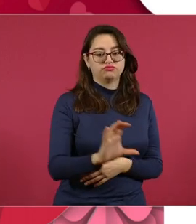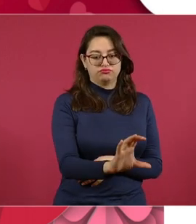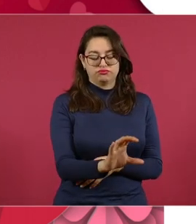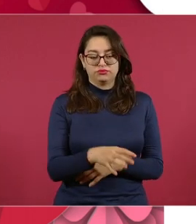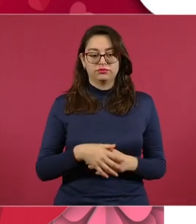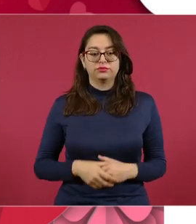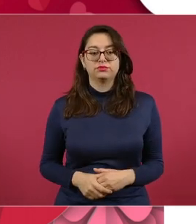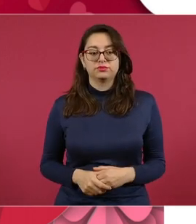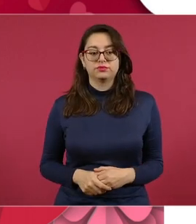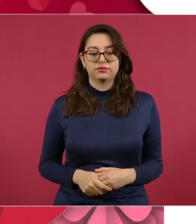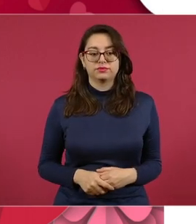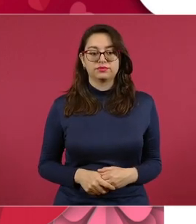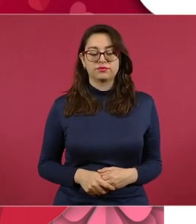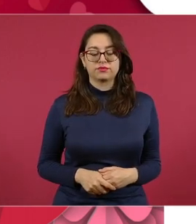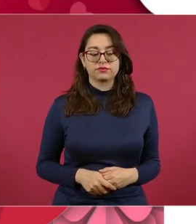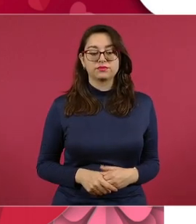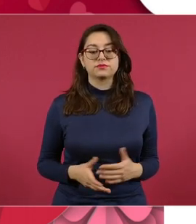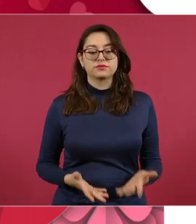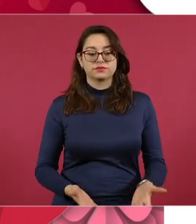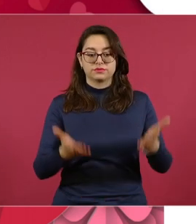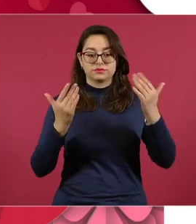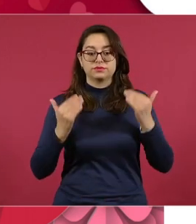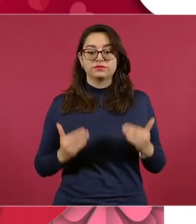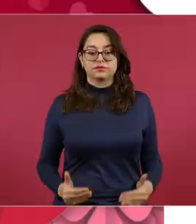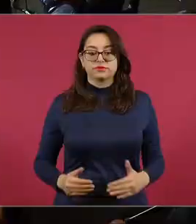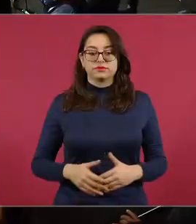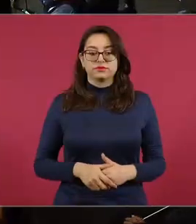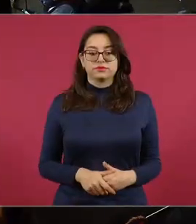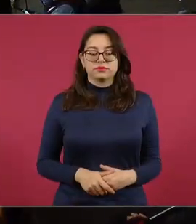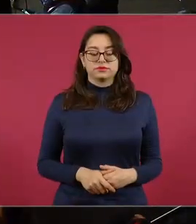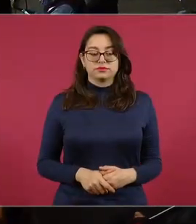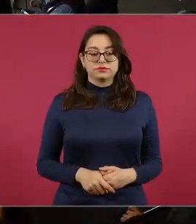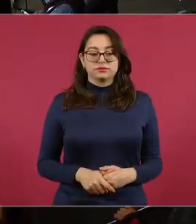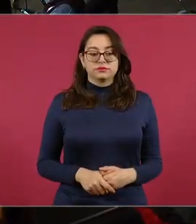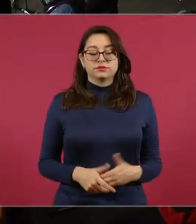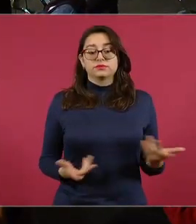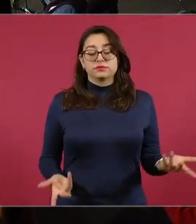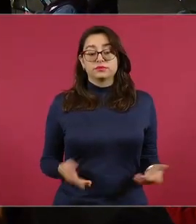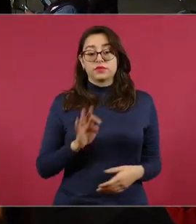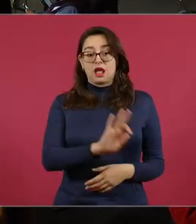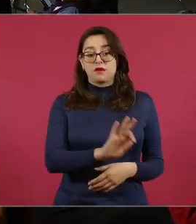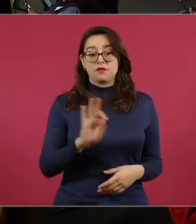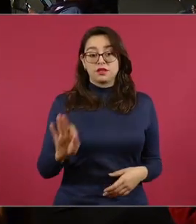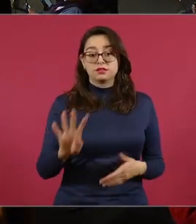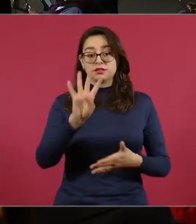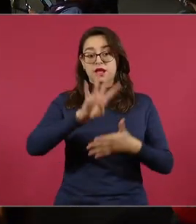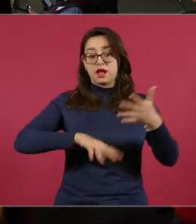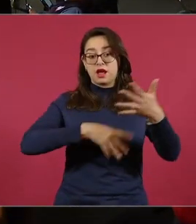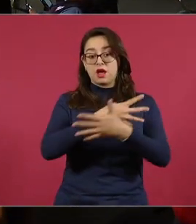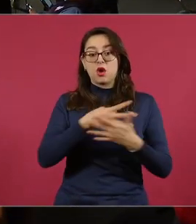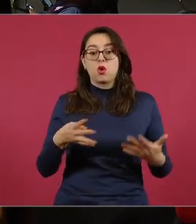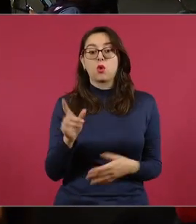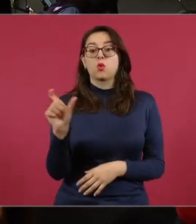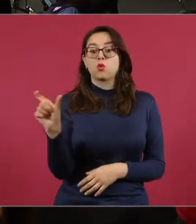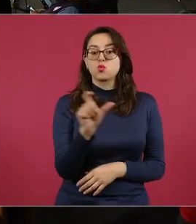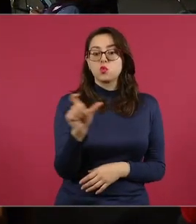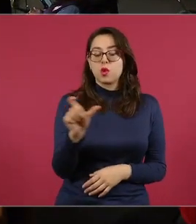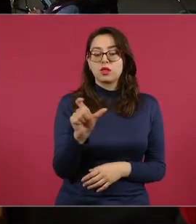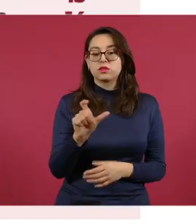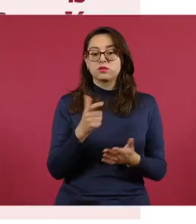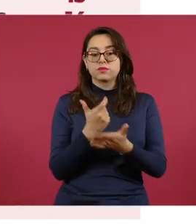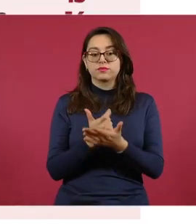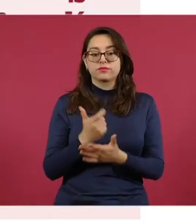este adelanto. Adelante. Y este es el calendario de pago para estos tres